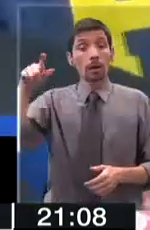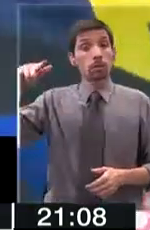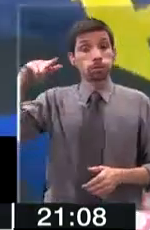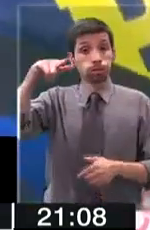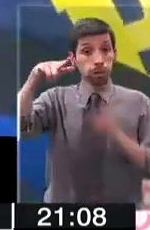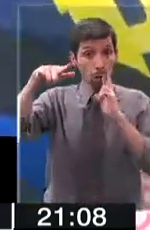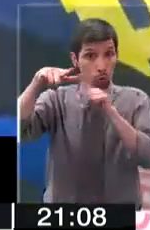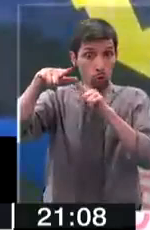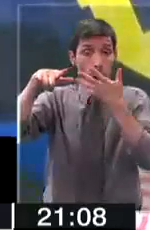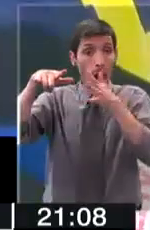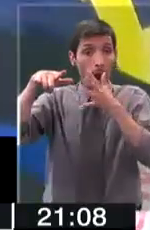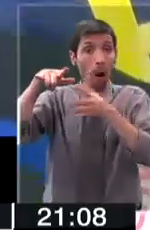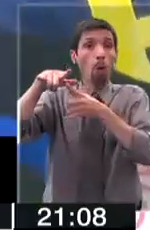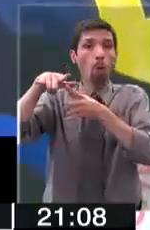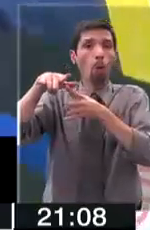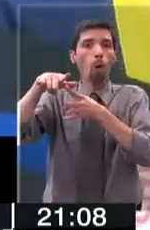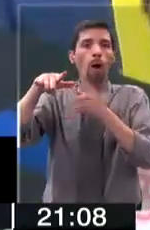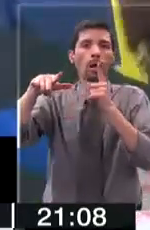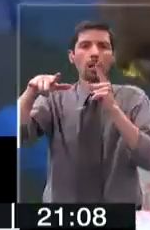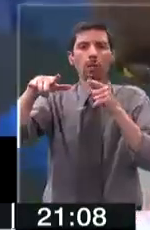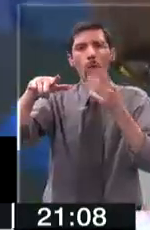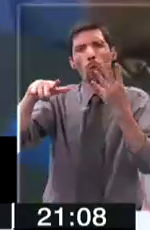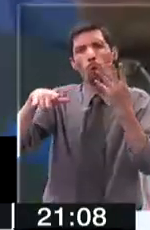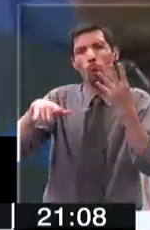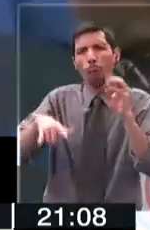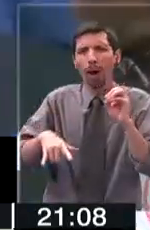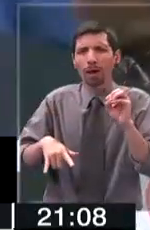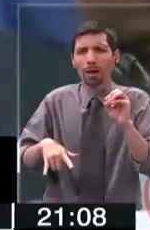agua que supera los 40